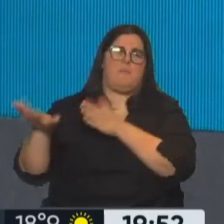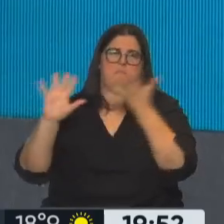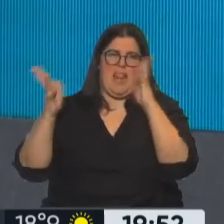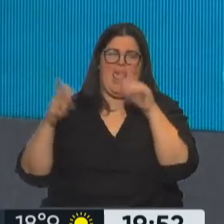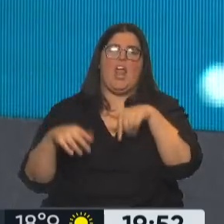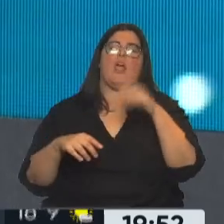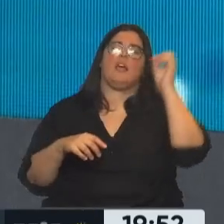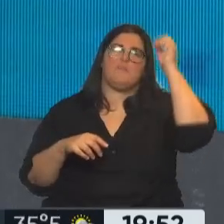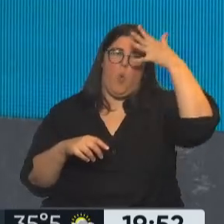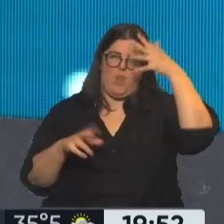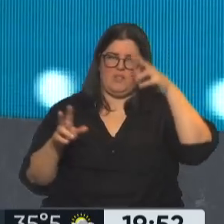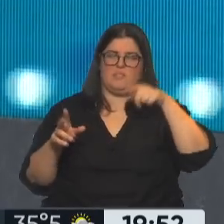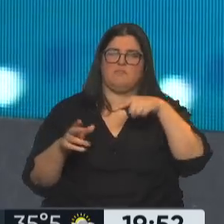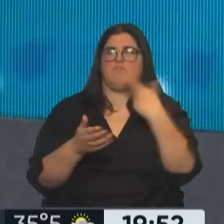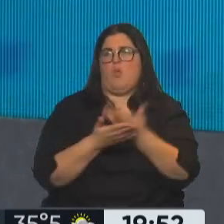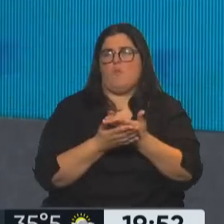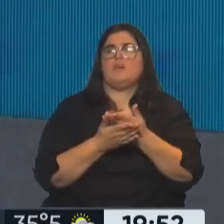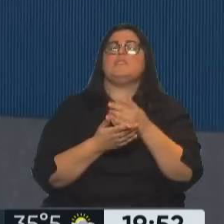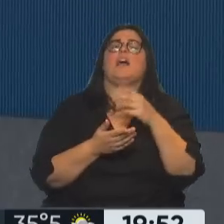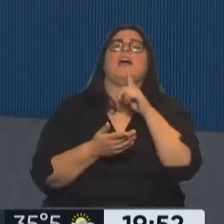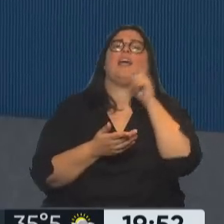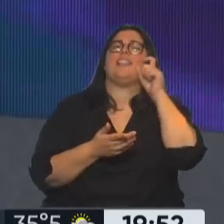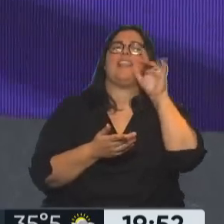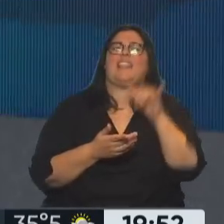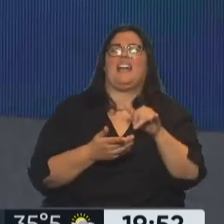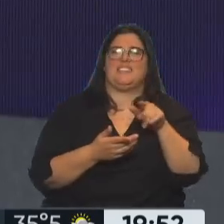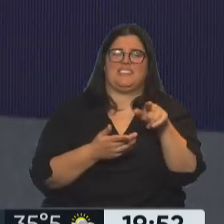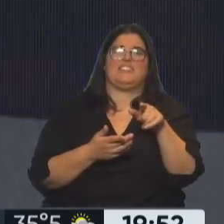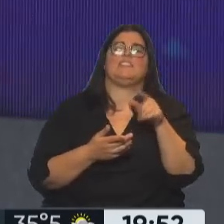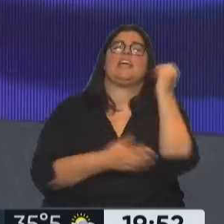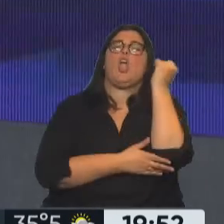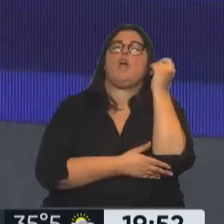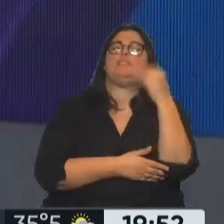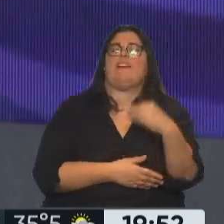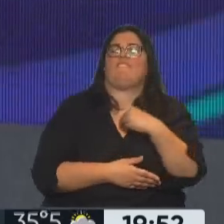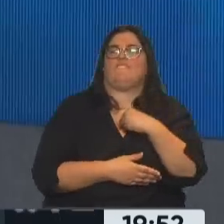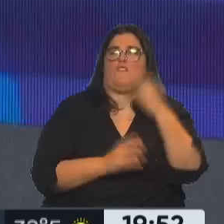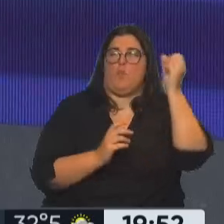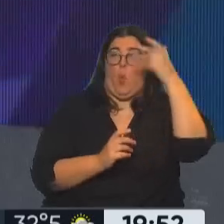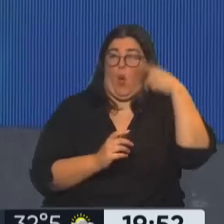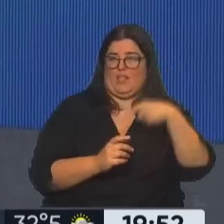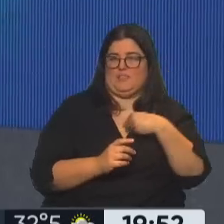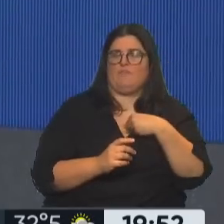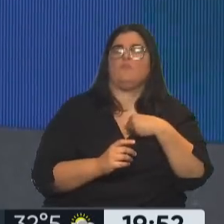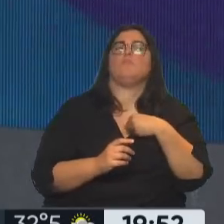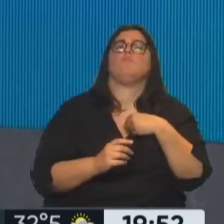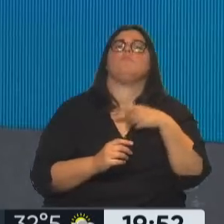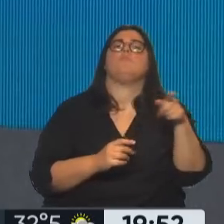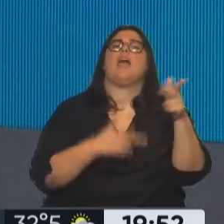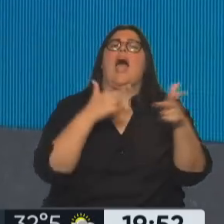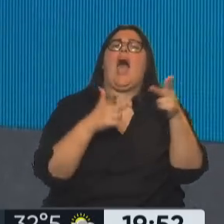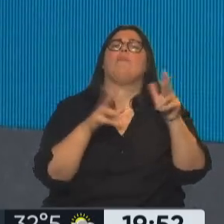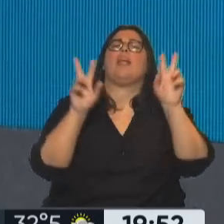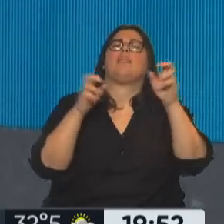Martín Tetaz, que ahora también está trabajando, es uno de sus economistas predilectos, habla de una administración de una economía